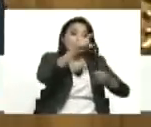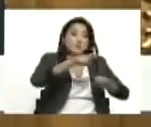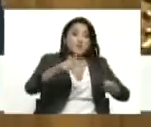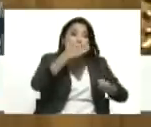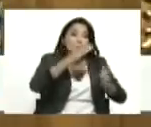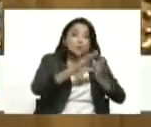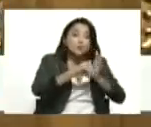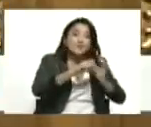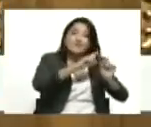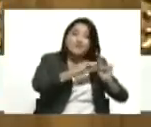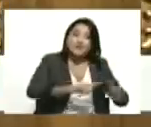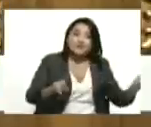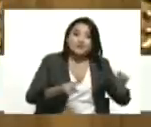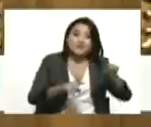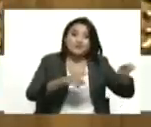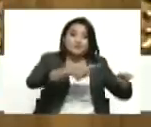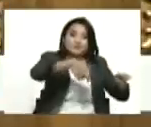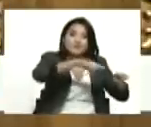totalmente distinta.